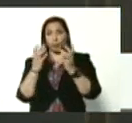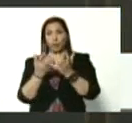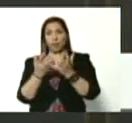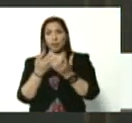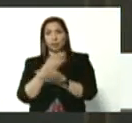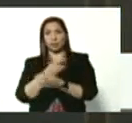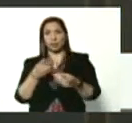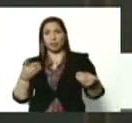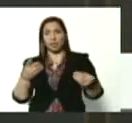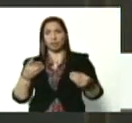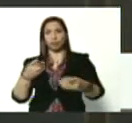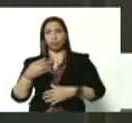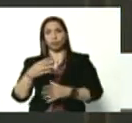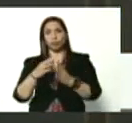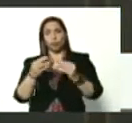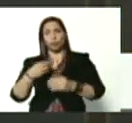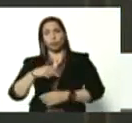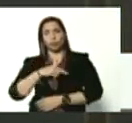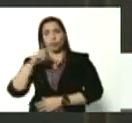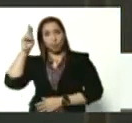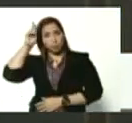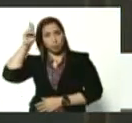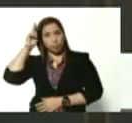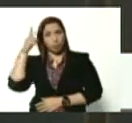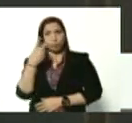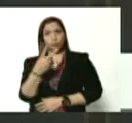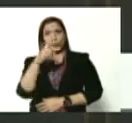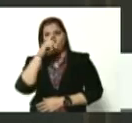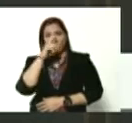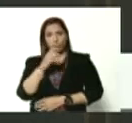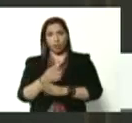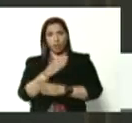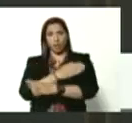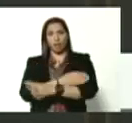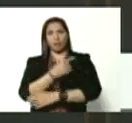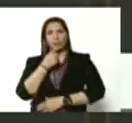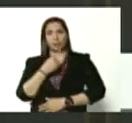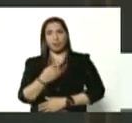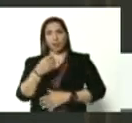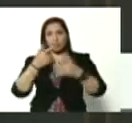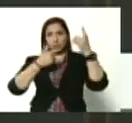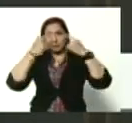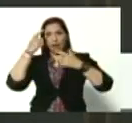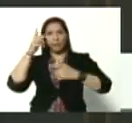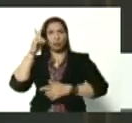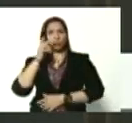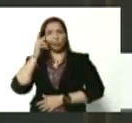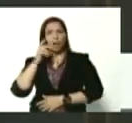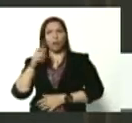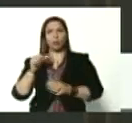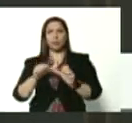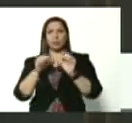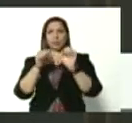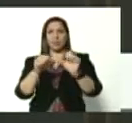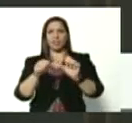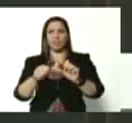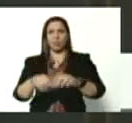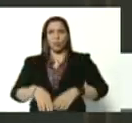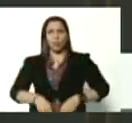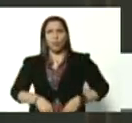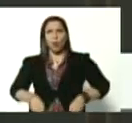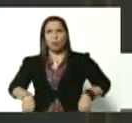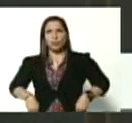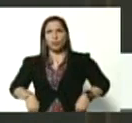dignidad de aquel hemiciclo dos antes dos años antes había acusado al comandante chávez de querernos mantener con un guayuco sobre los árboles